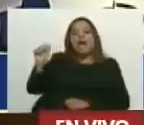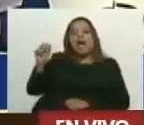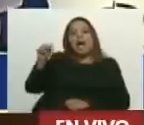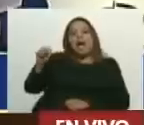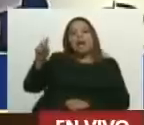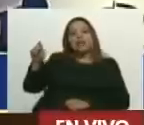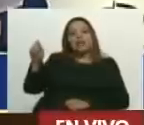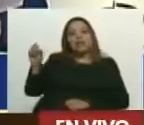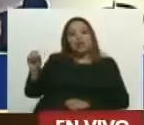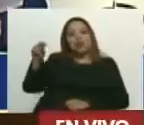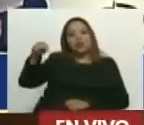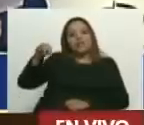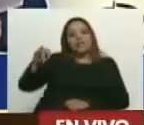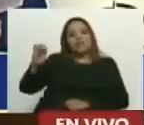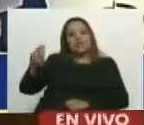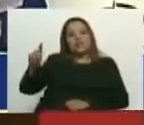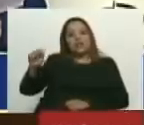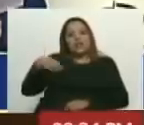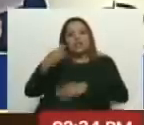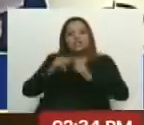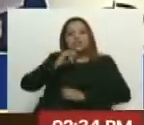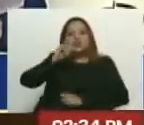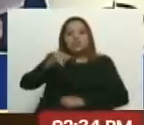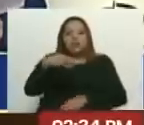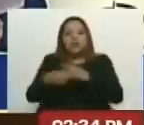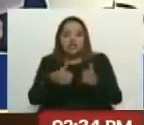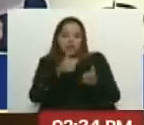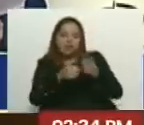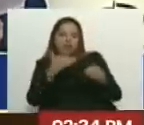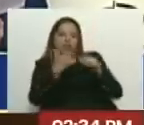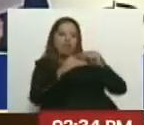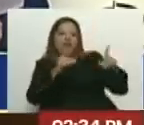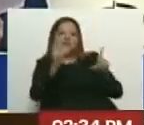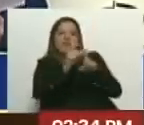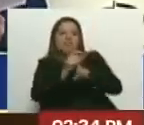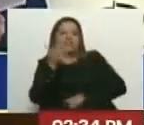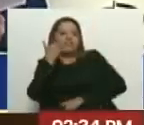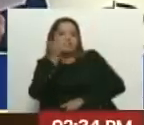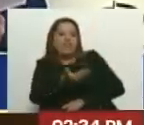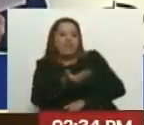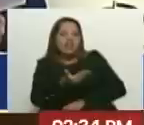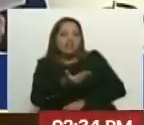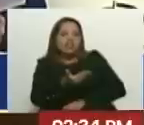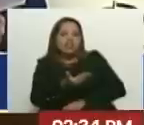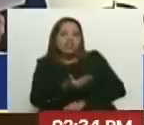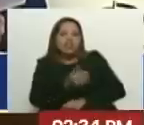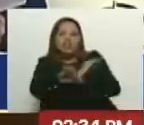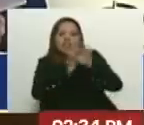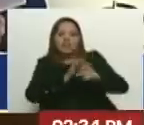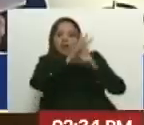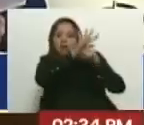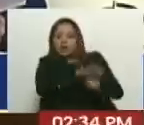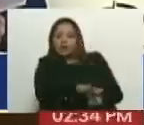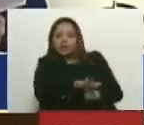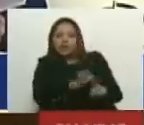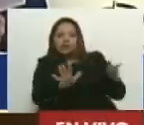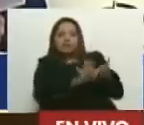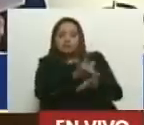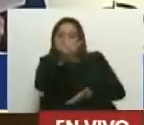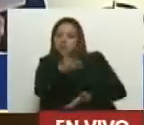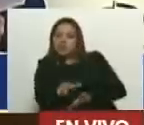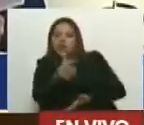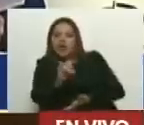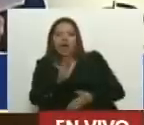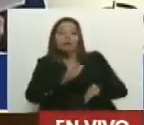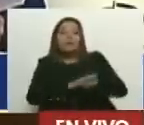denunció a este sujeto por enviarle un mensaje con obscenidades, vulgaridades y denigratorio de la víctima, debido